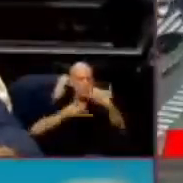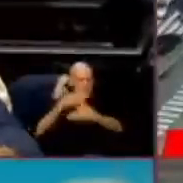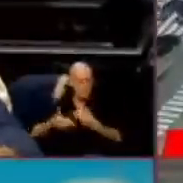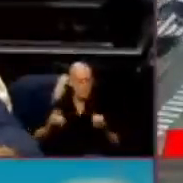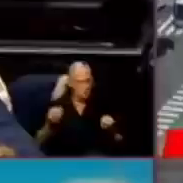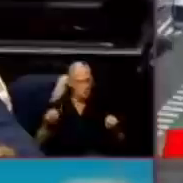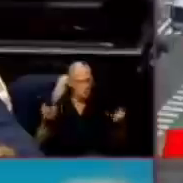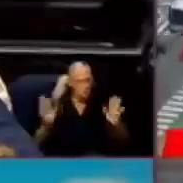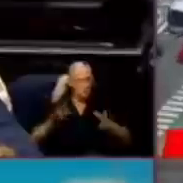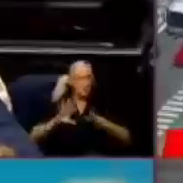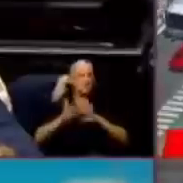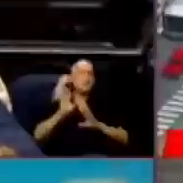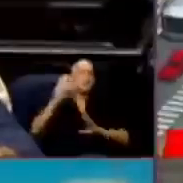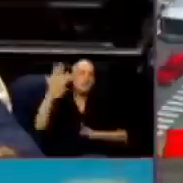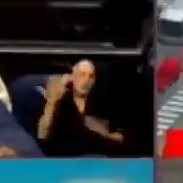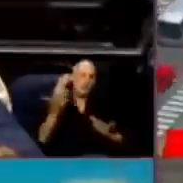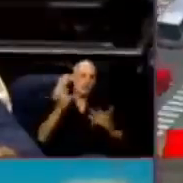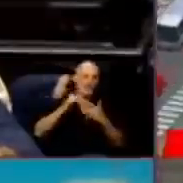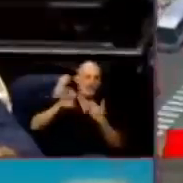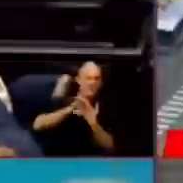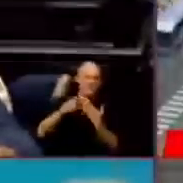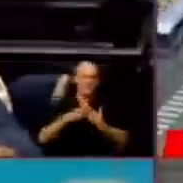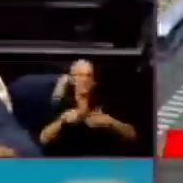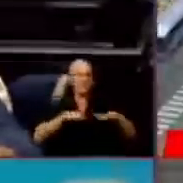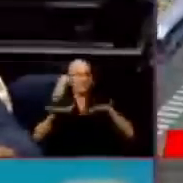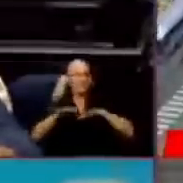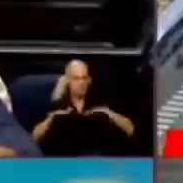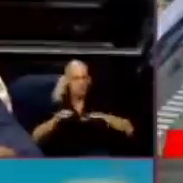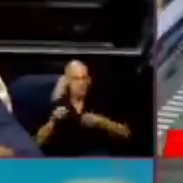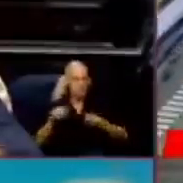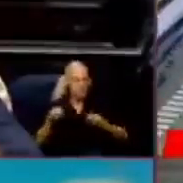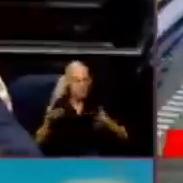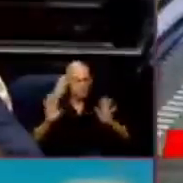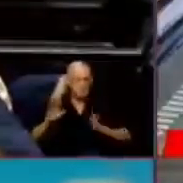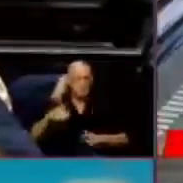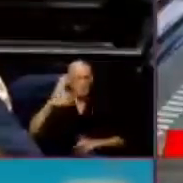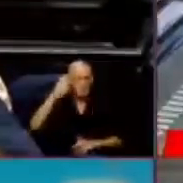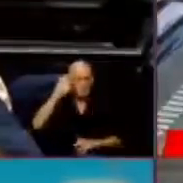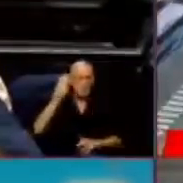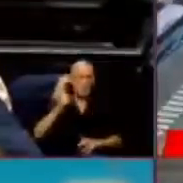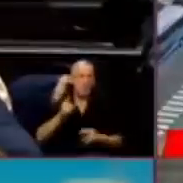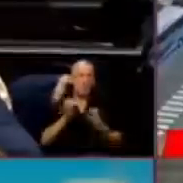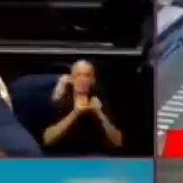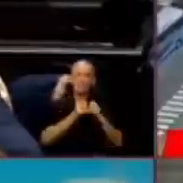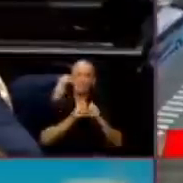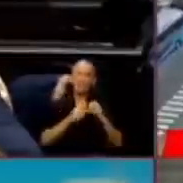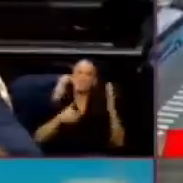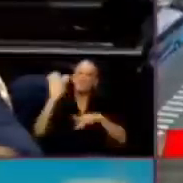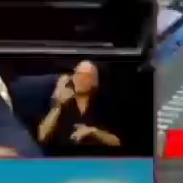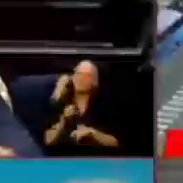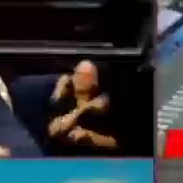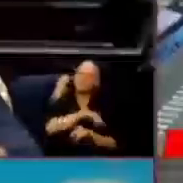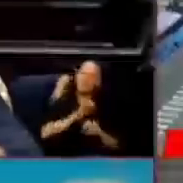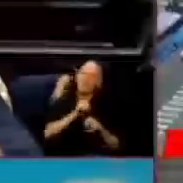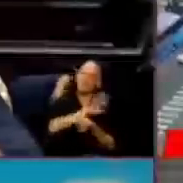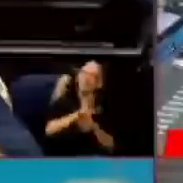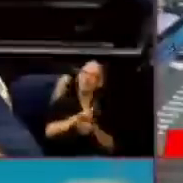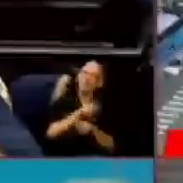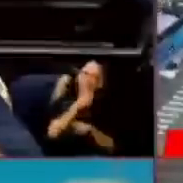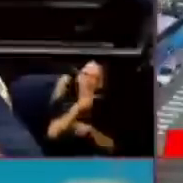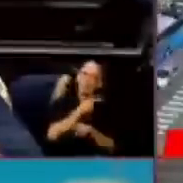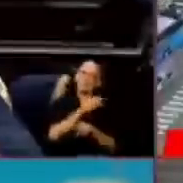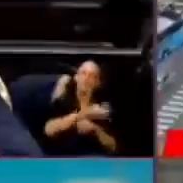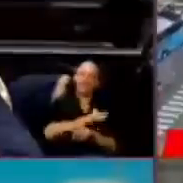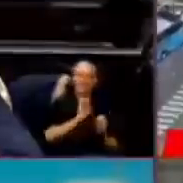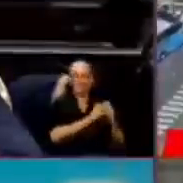cierran las importaciones de México, que eran libres. O hacen alguna otra cosa. Pero todos estamos yendo a la idea que va a